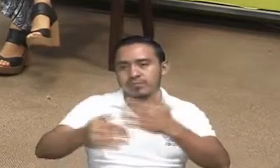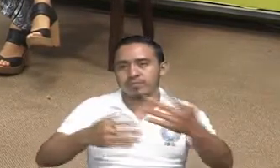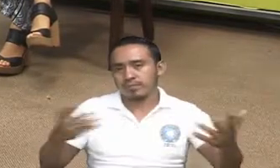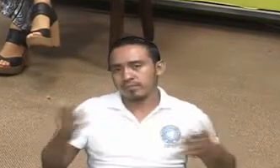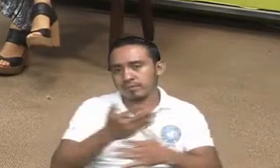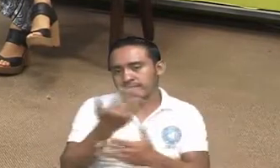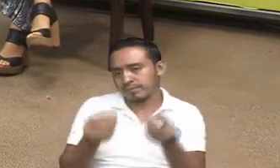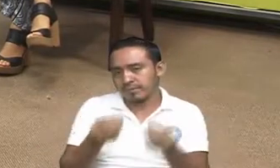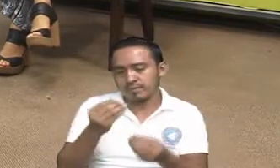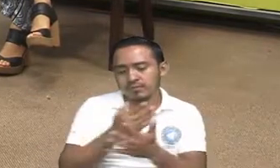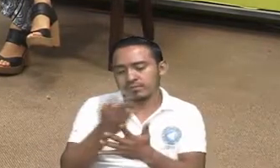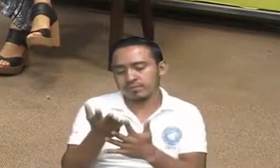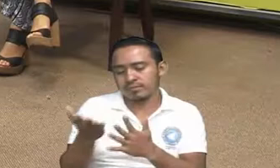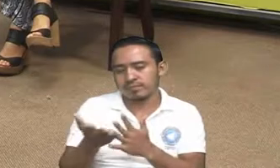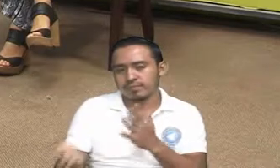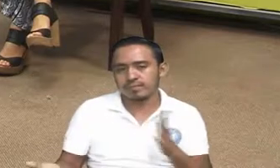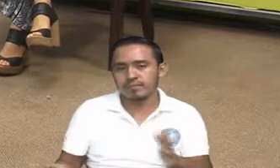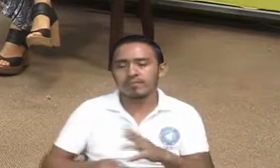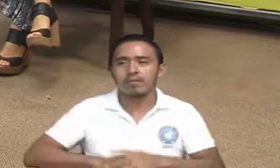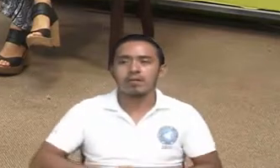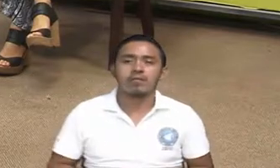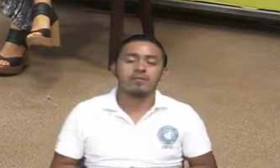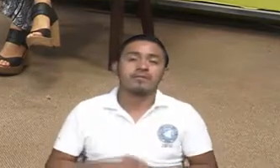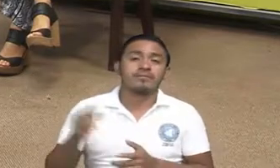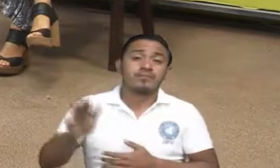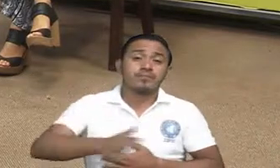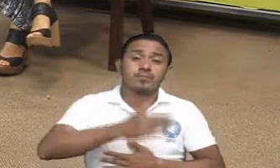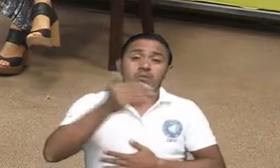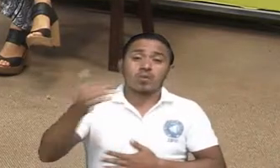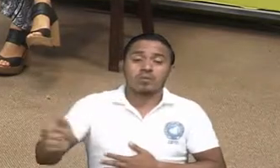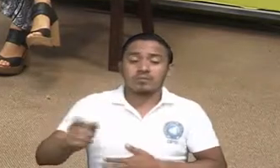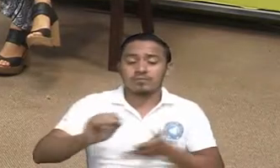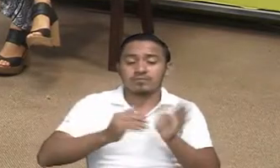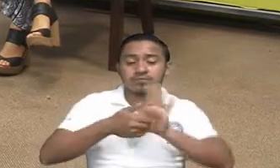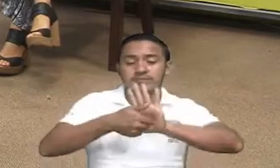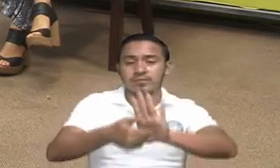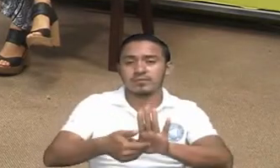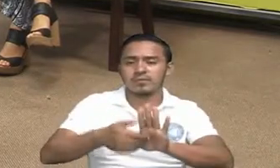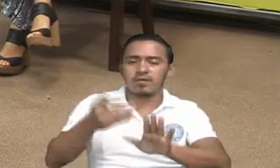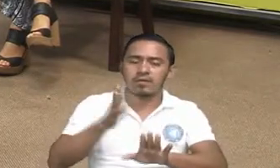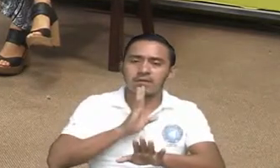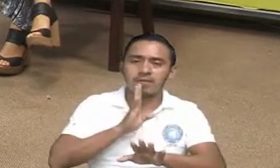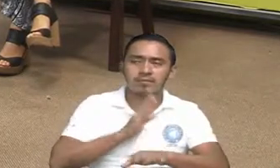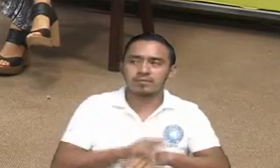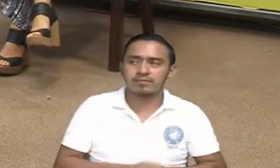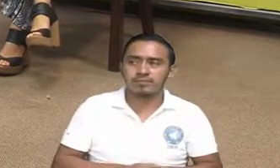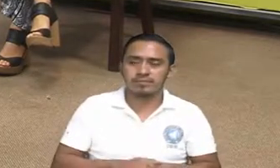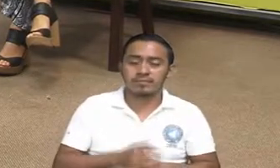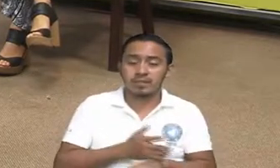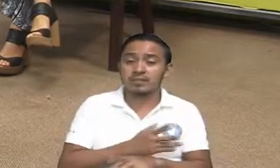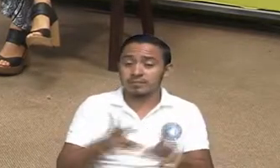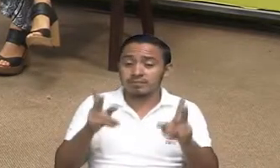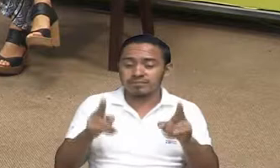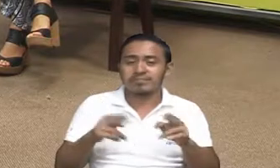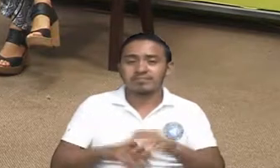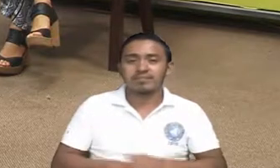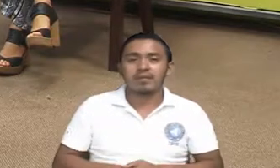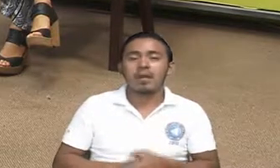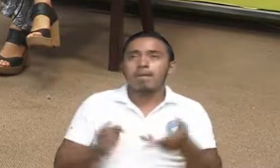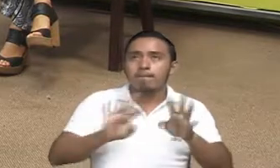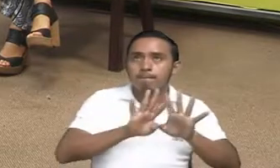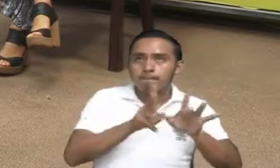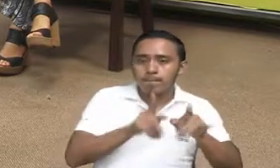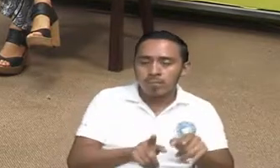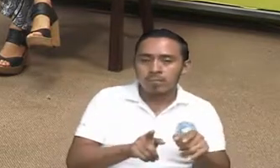las etapas. Entonces, ¿qué otras señales más extremas? Te comentaba, ¿verdad?, cuando estabas en los anuncios de mujeres